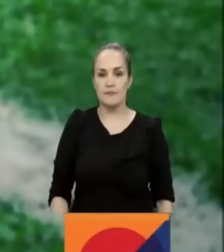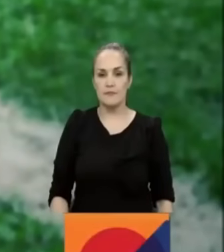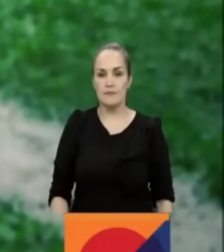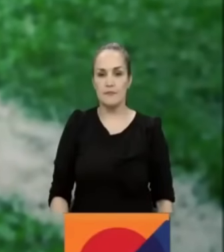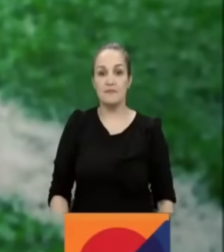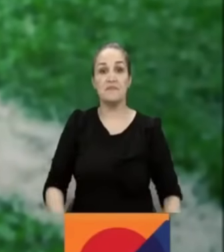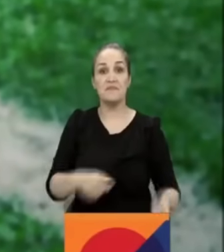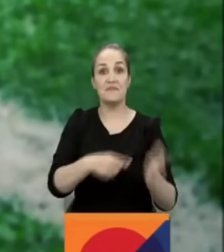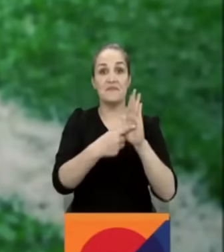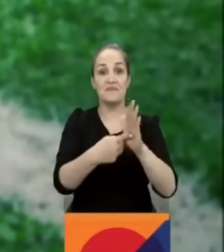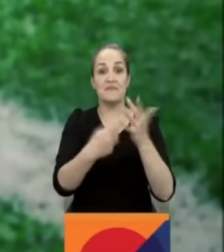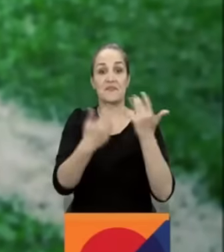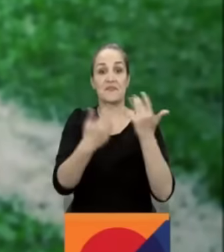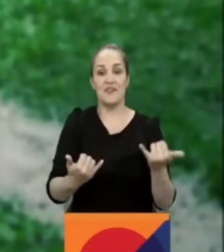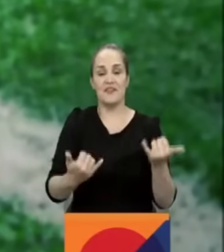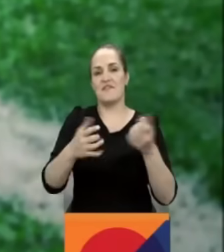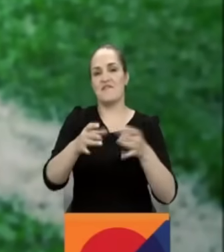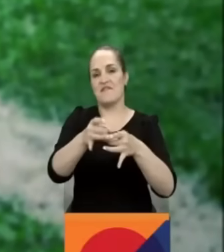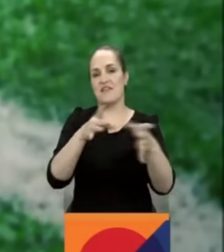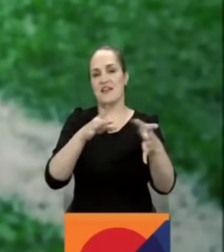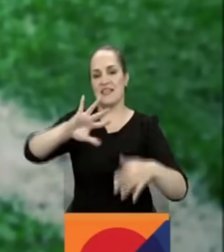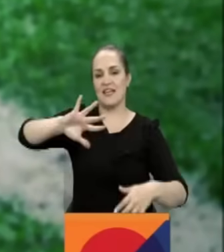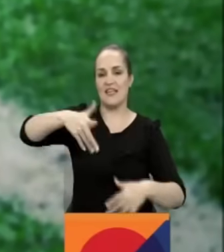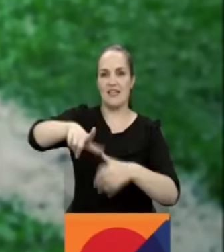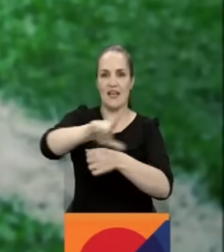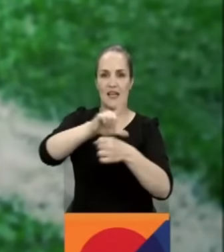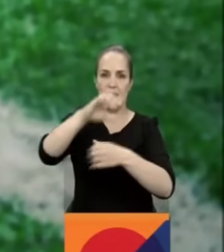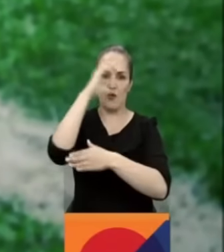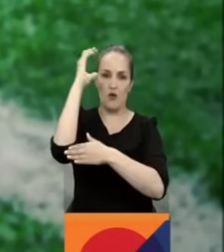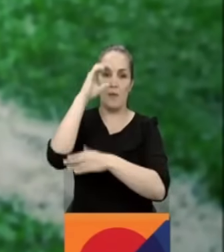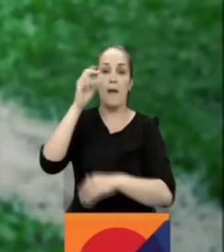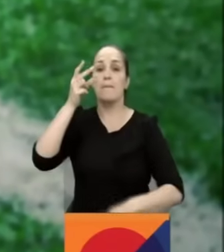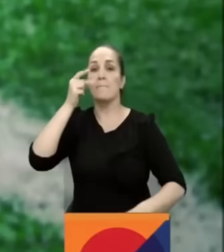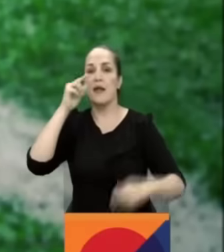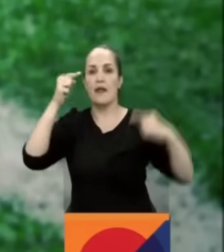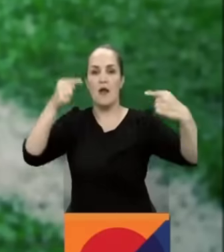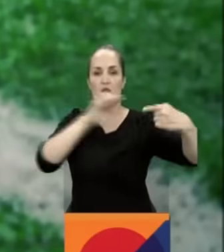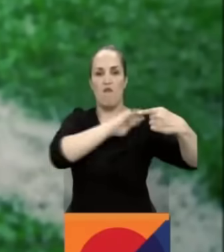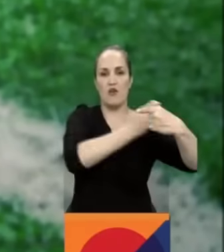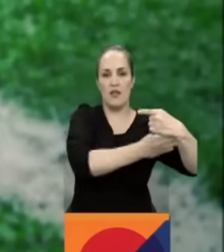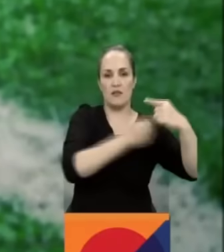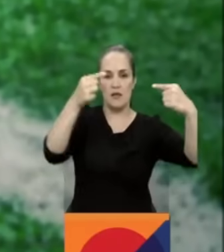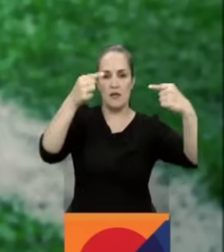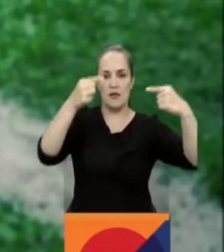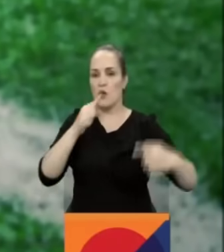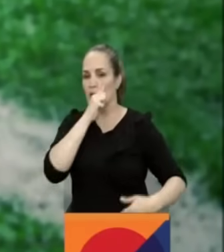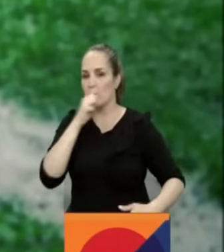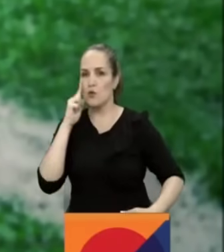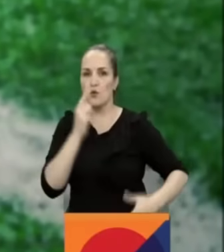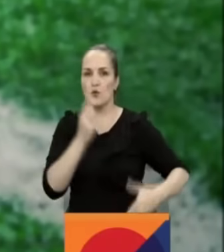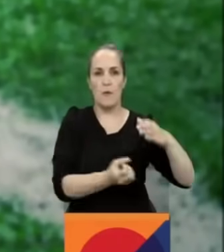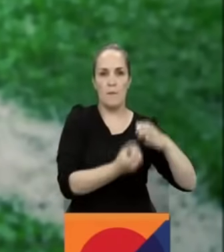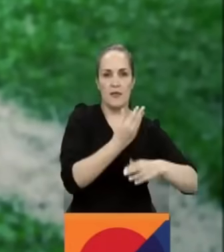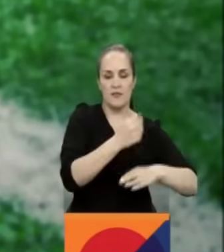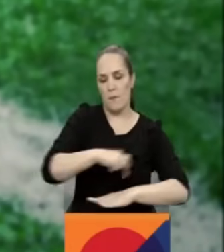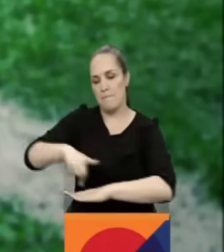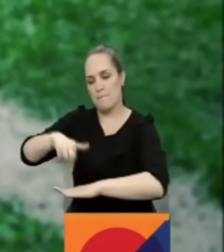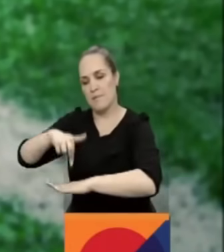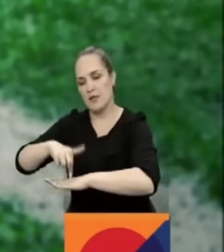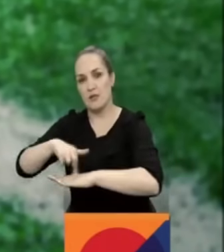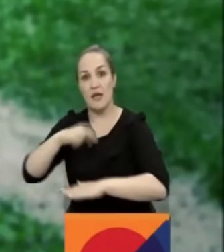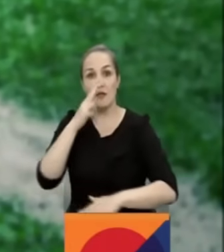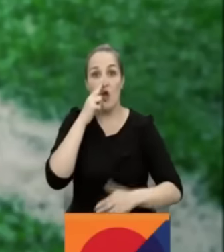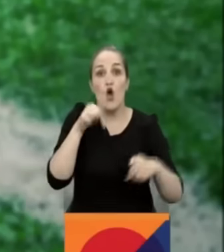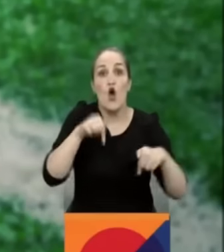Y así se juega esta fecha de la Liga del Fútbol Colombiano. Pereira contra Fortaleza, Junior Pasto y Patriotas Nacional se juegan en la noche